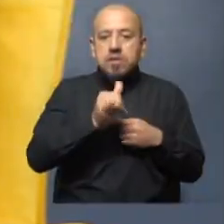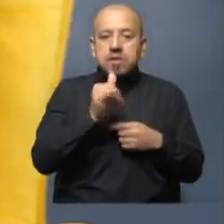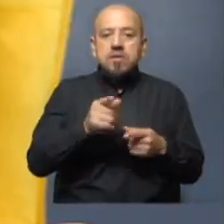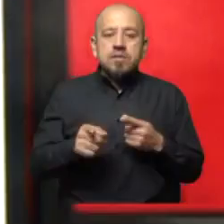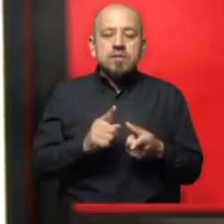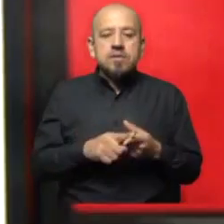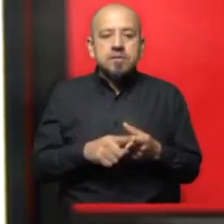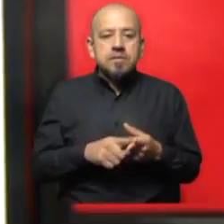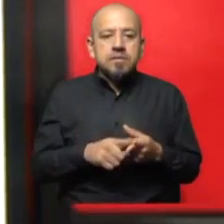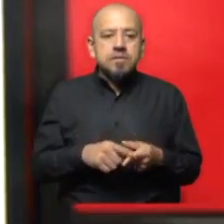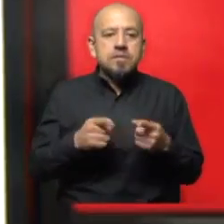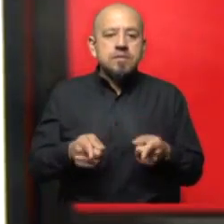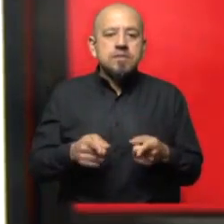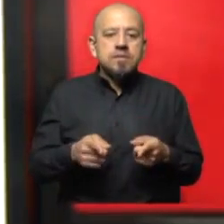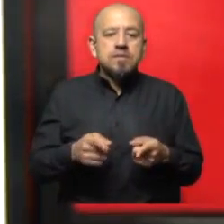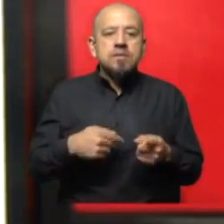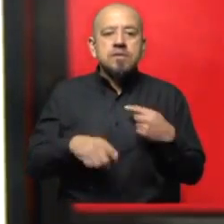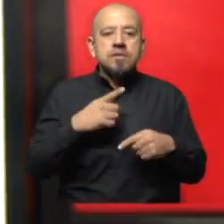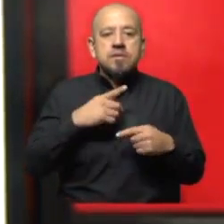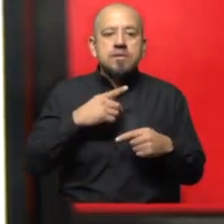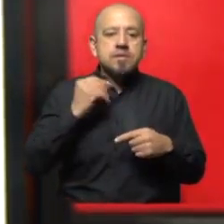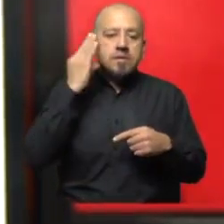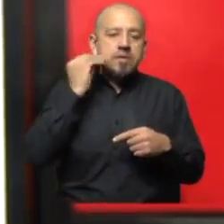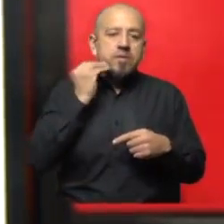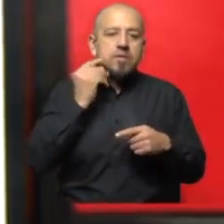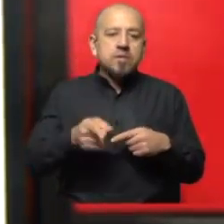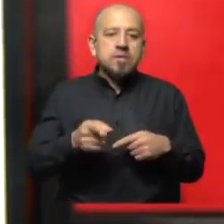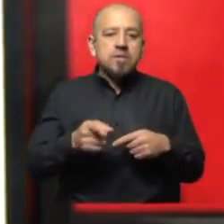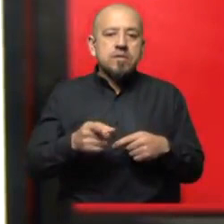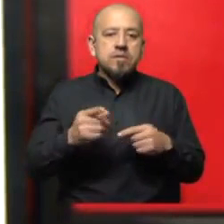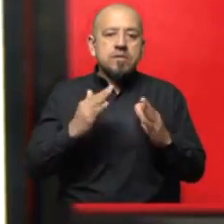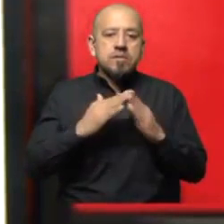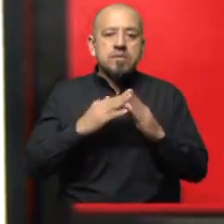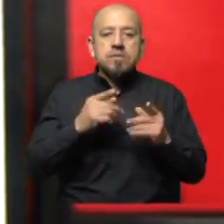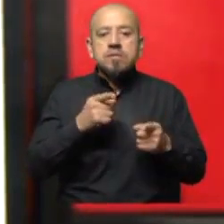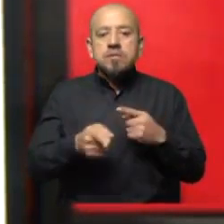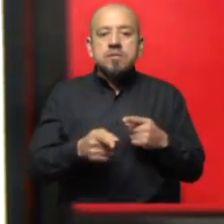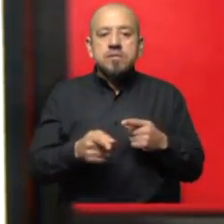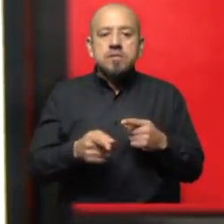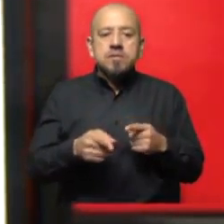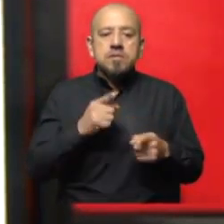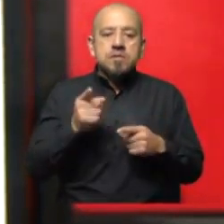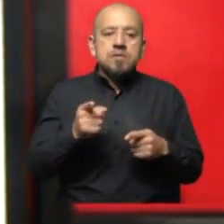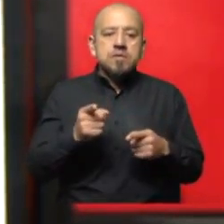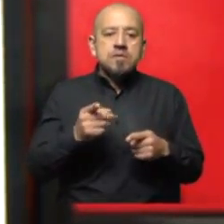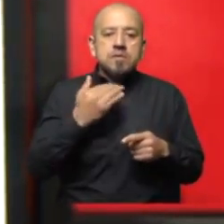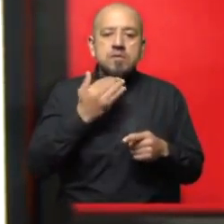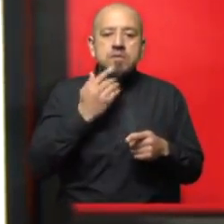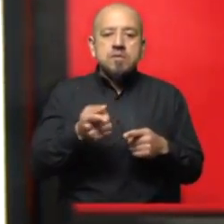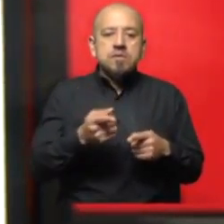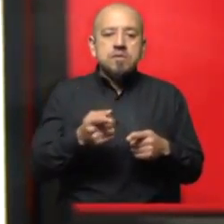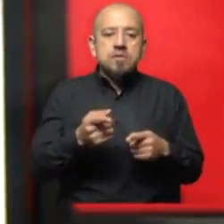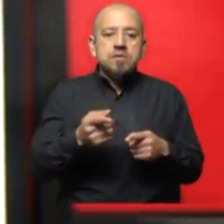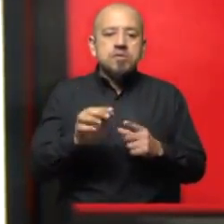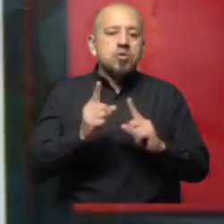tenemos esta cosa como en común así de abuela fuerte dentro de la casa ahí no sé cuándo tendré que tener unos